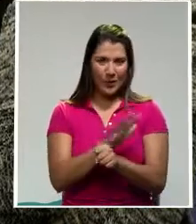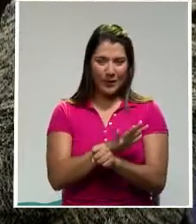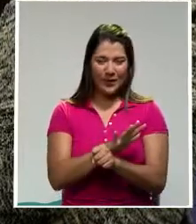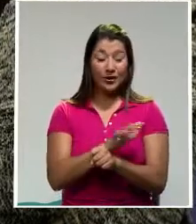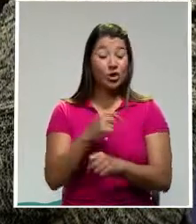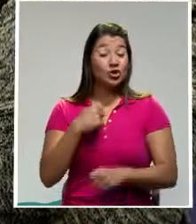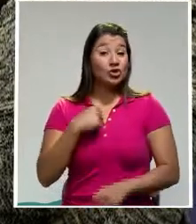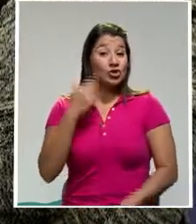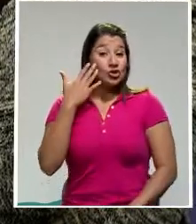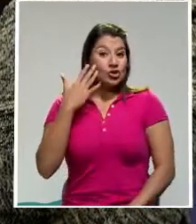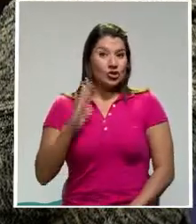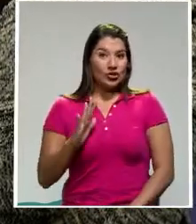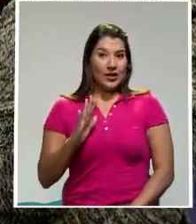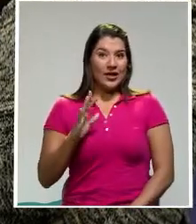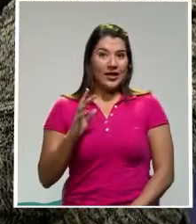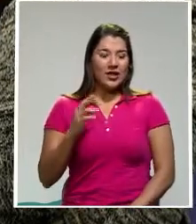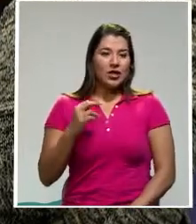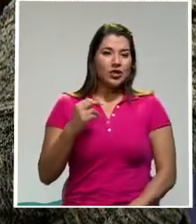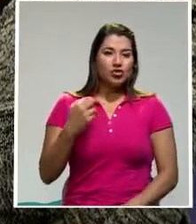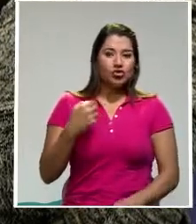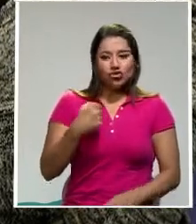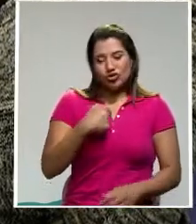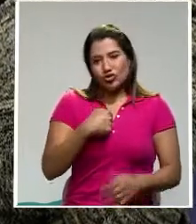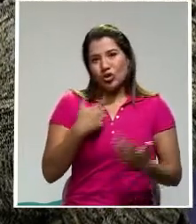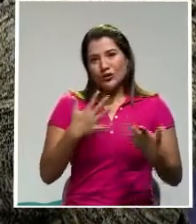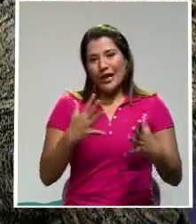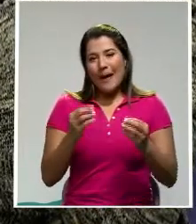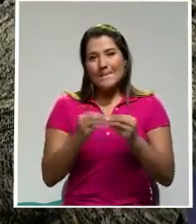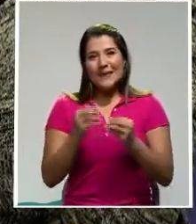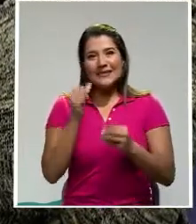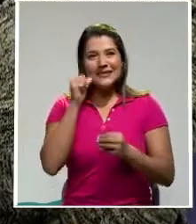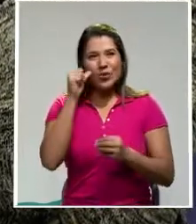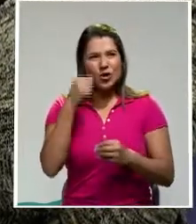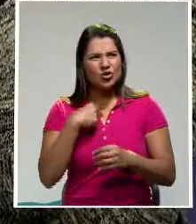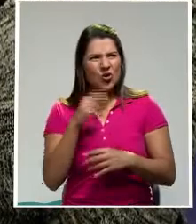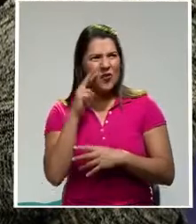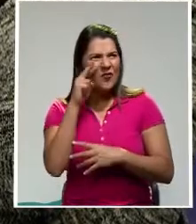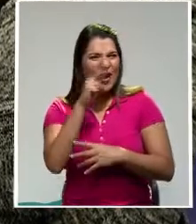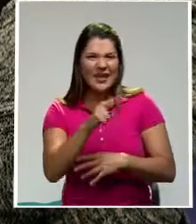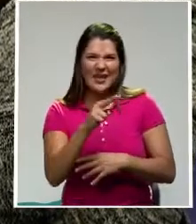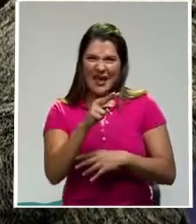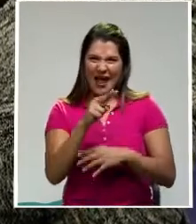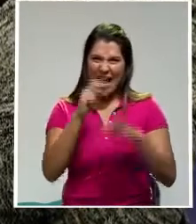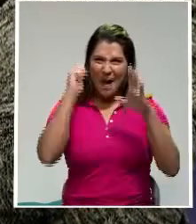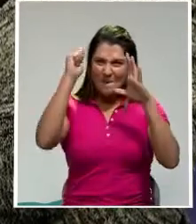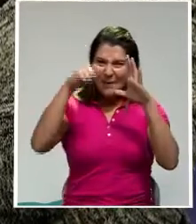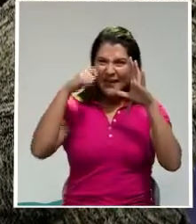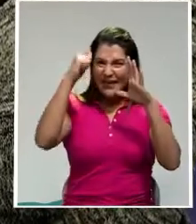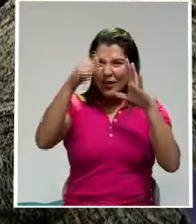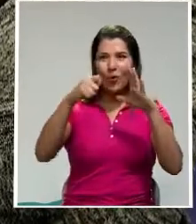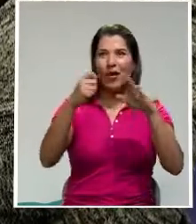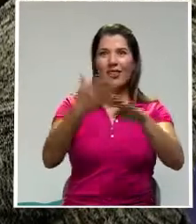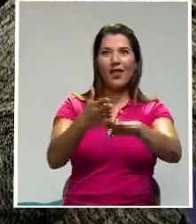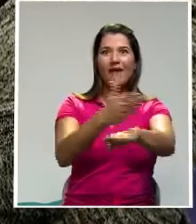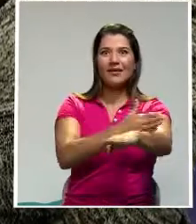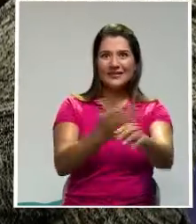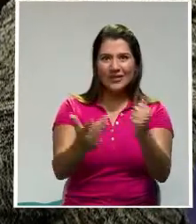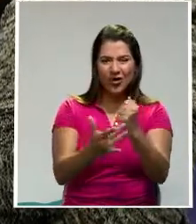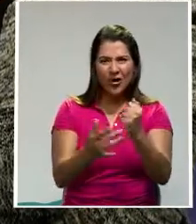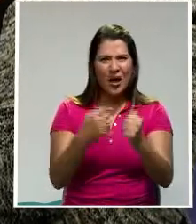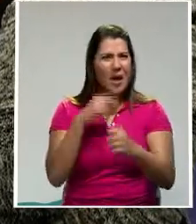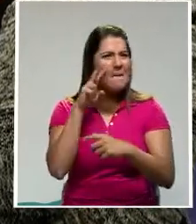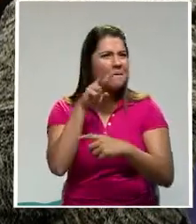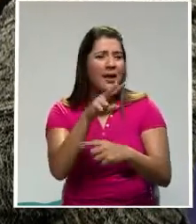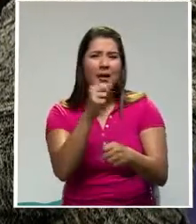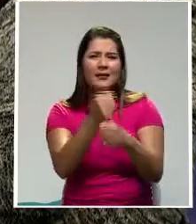Yo no sé, los que tenemos cierta edad veíamos las películas de ciencia ficción y la gente trabajando a través de una pantallita y parecía